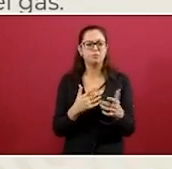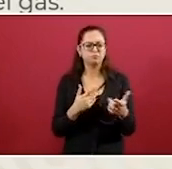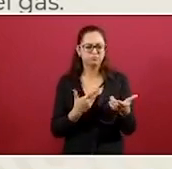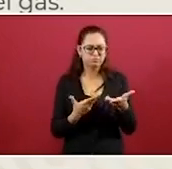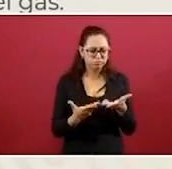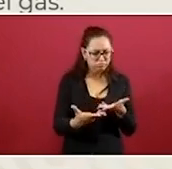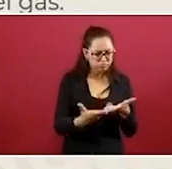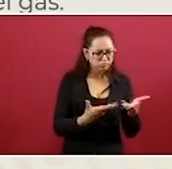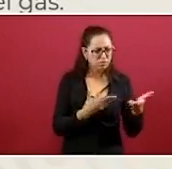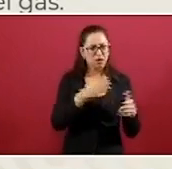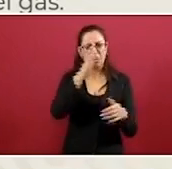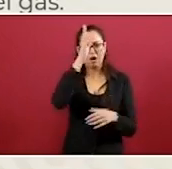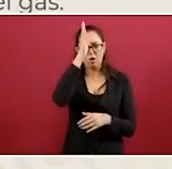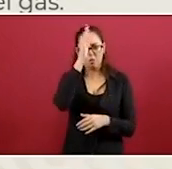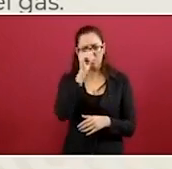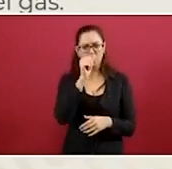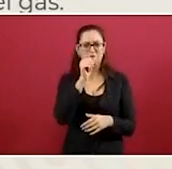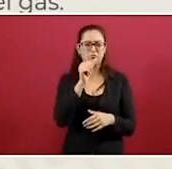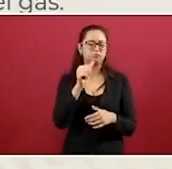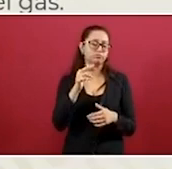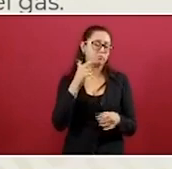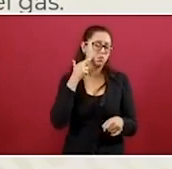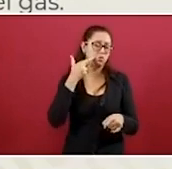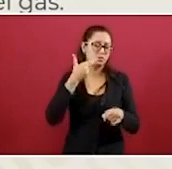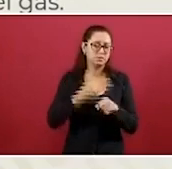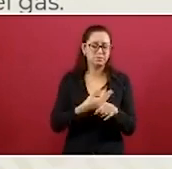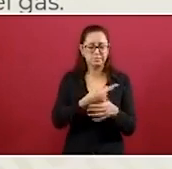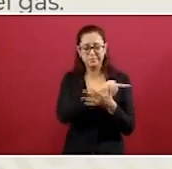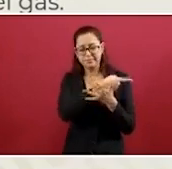acuerdos y de compromisos